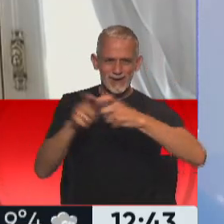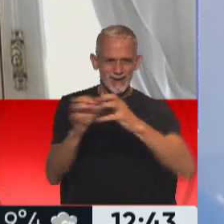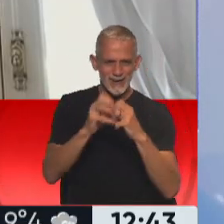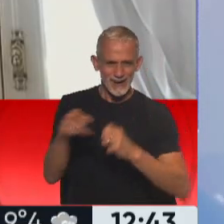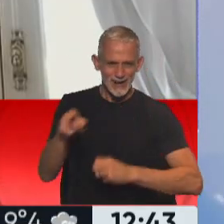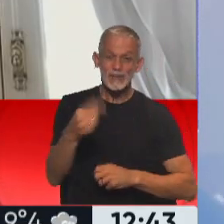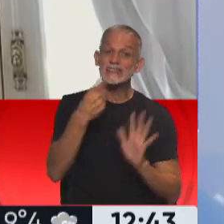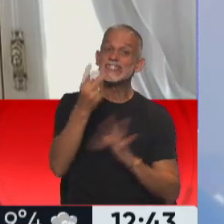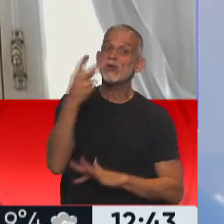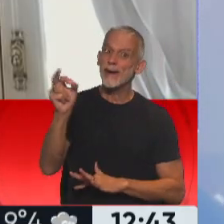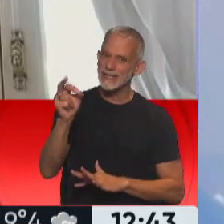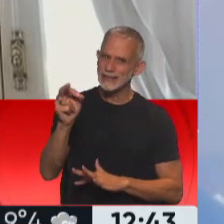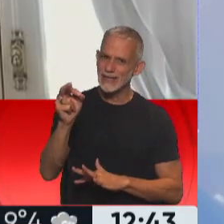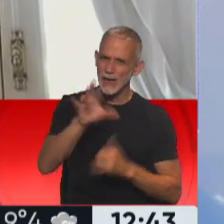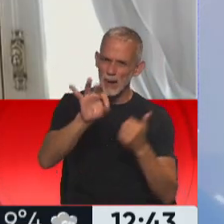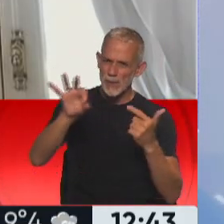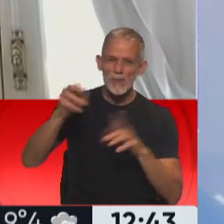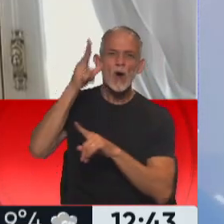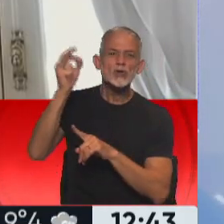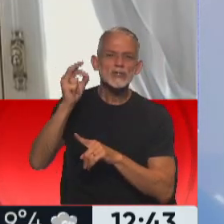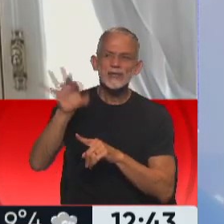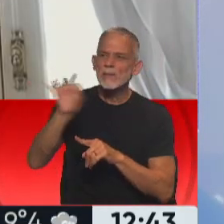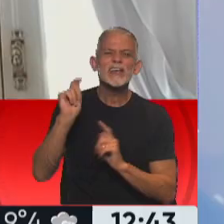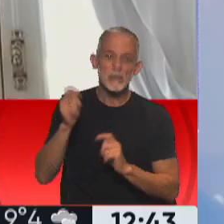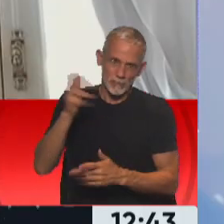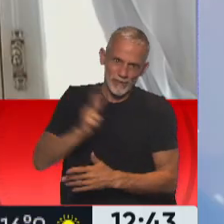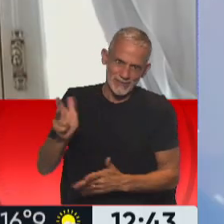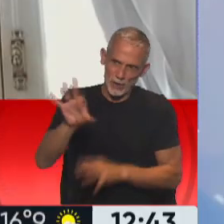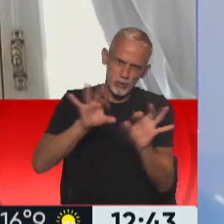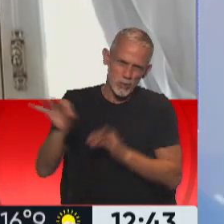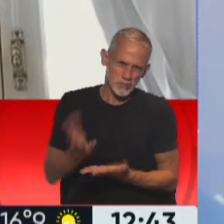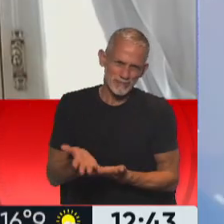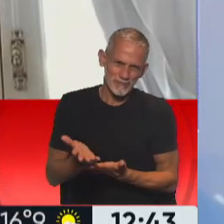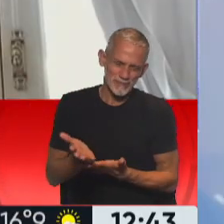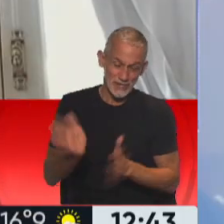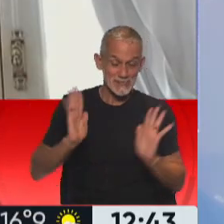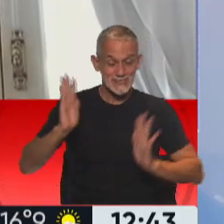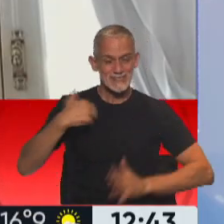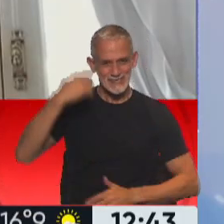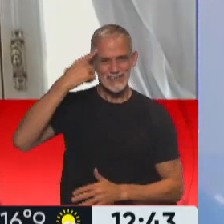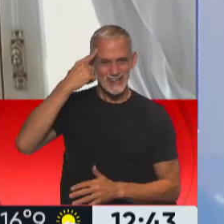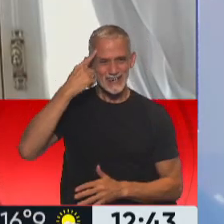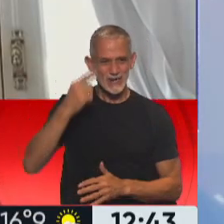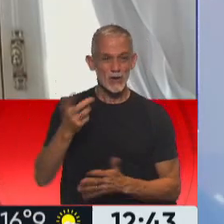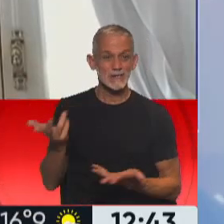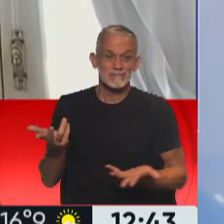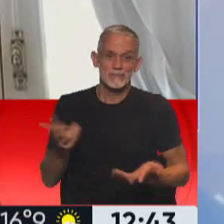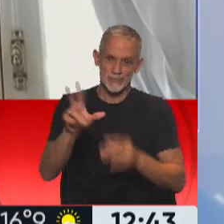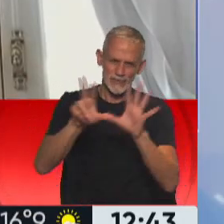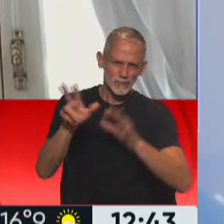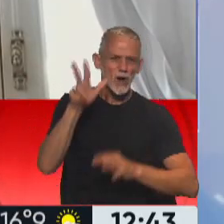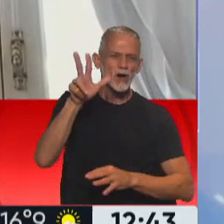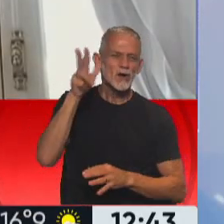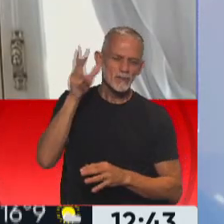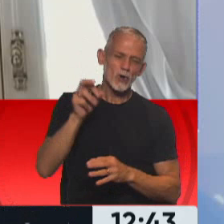de 120 cardenales electores, 80 los nombró él. Así que yo tengo mucha esperanza en, No si es por que lo que nada, Dios ¿no? quiere,